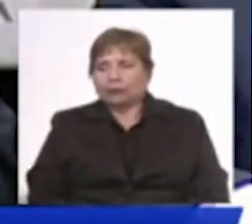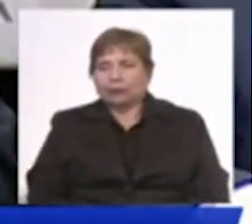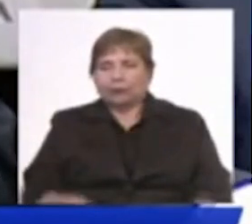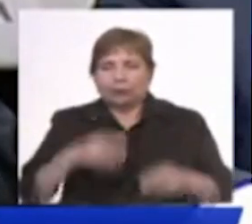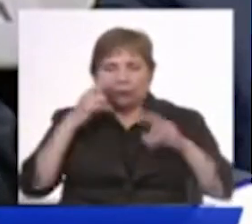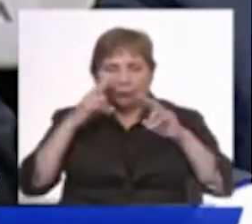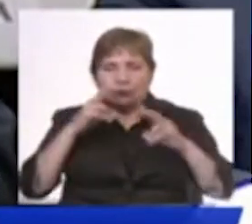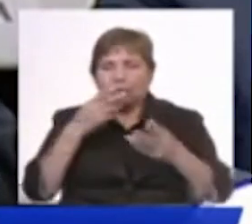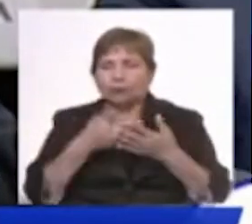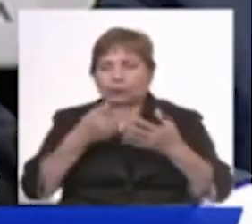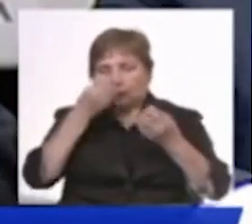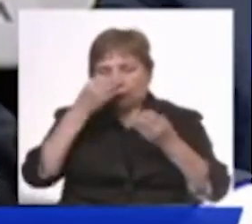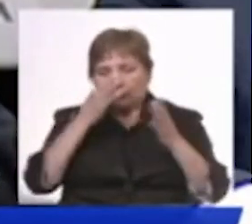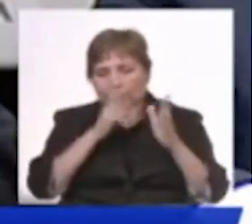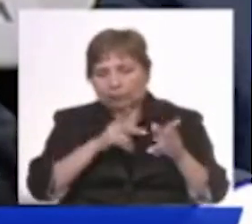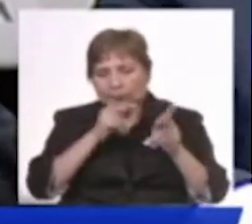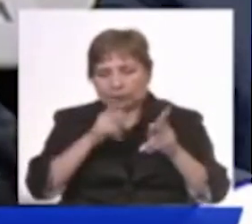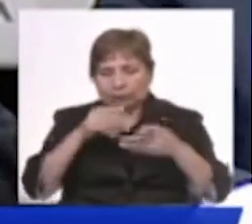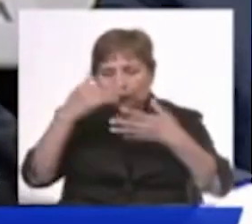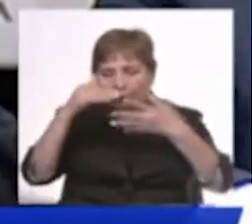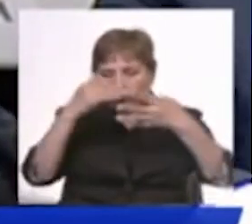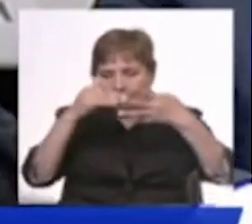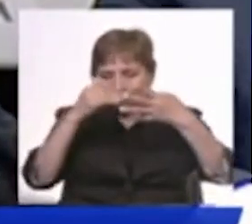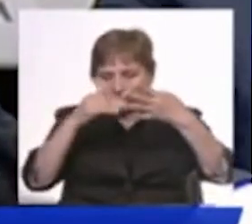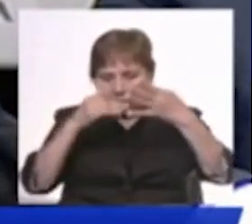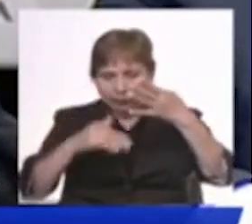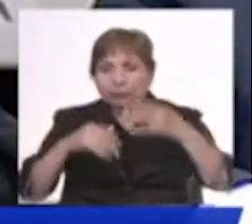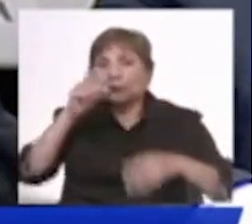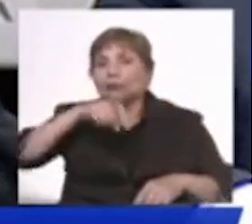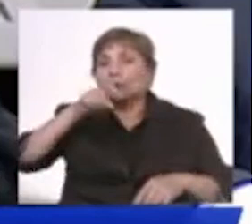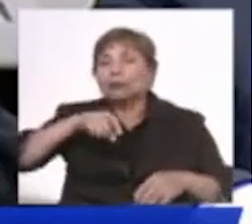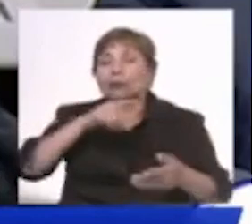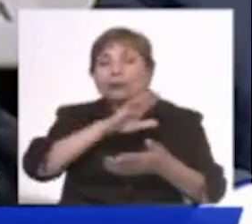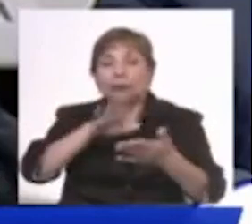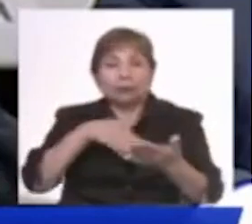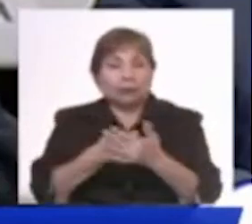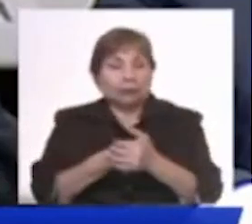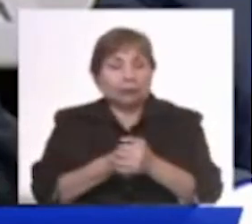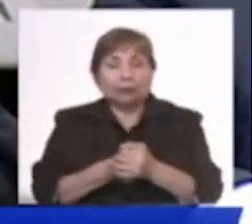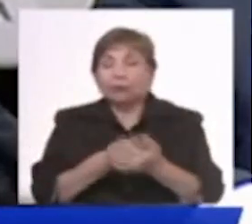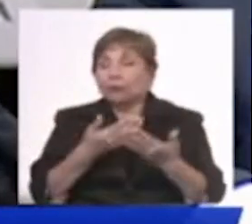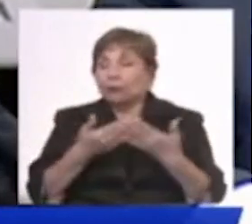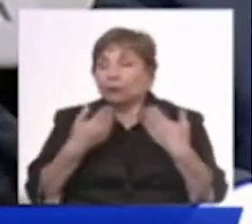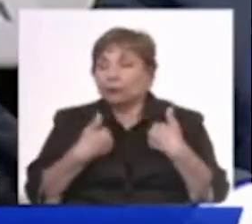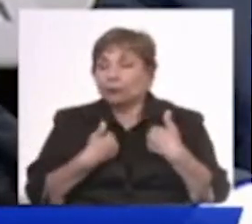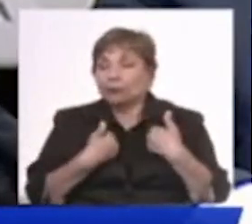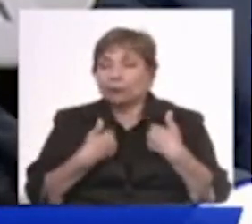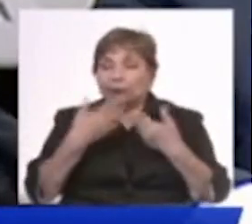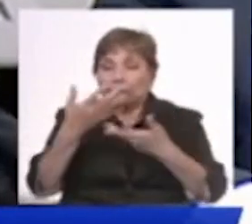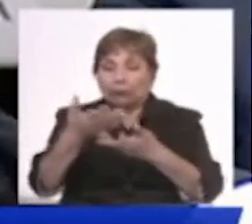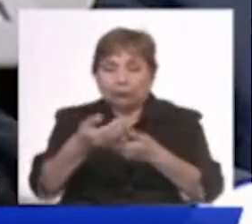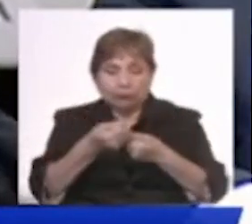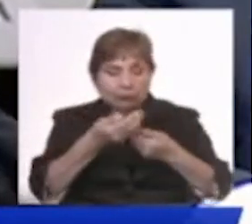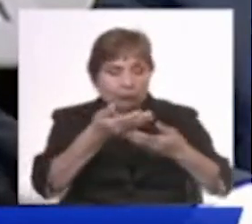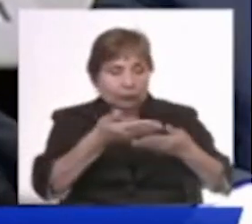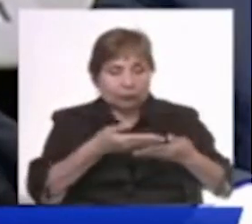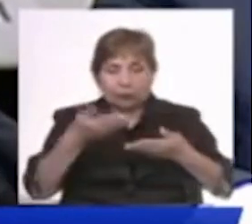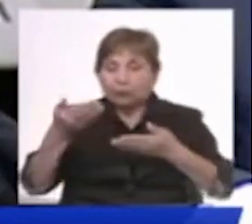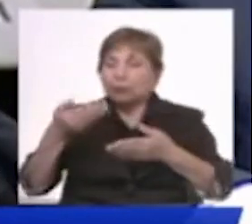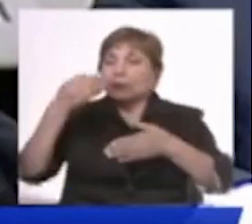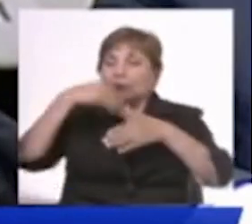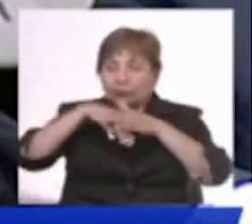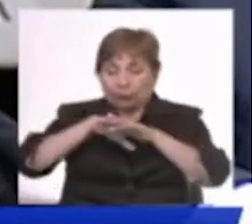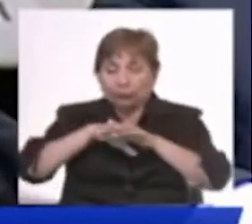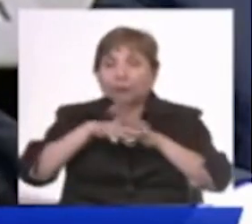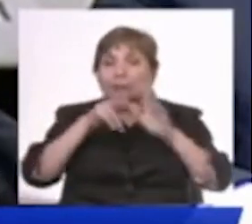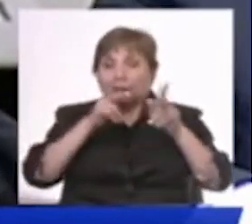ver y formular nuestro cuadro de necesidades y todo lo que se está adquiriendo está dentro